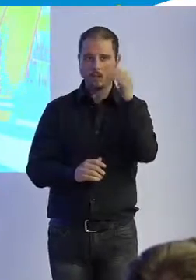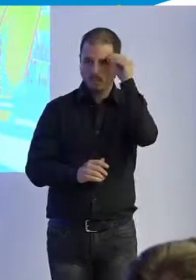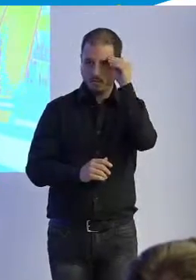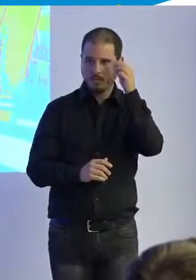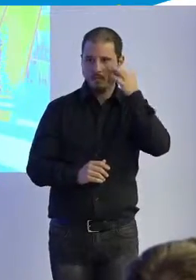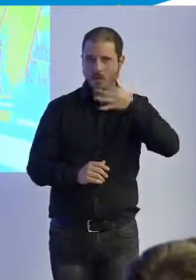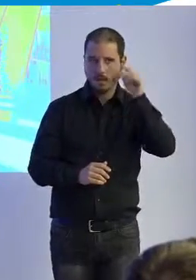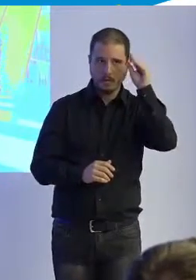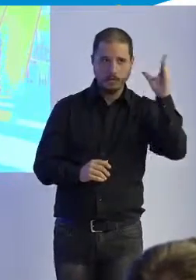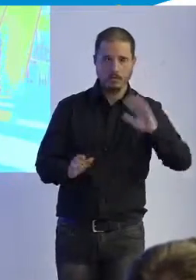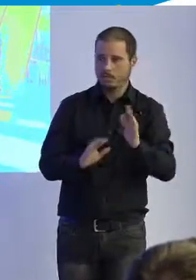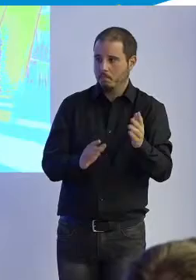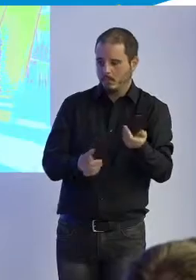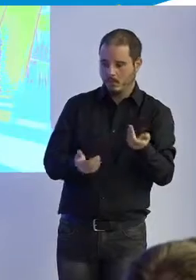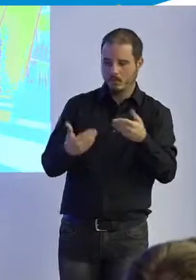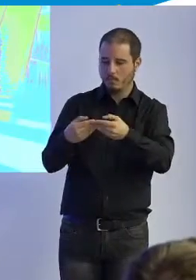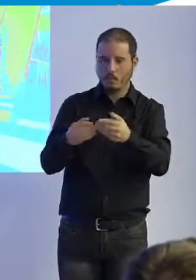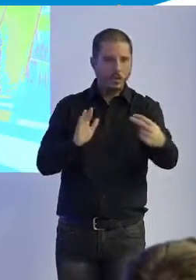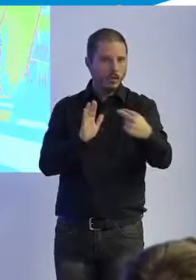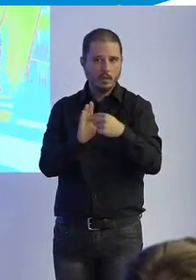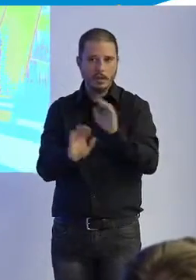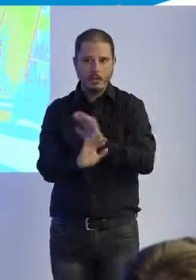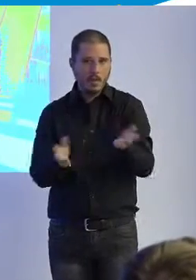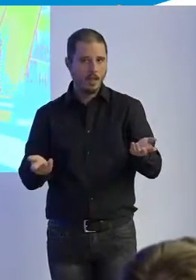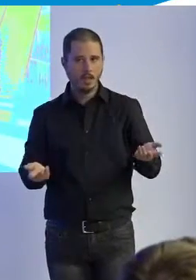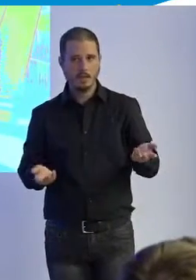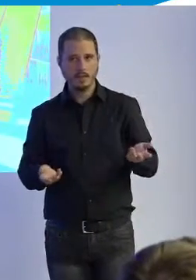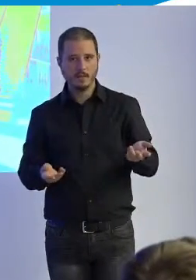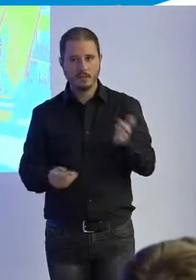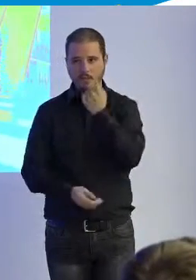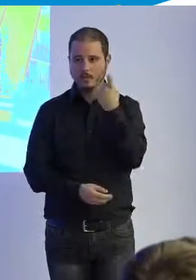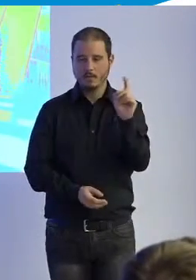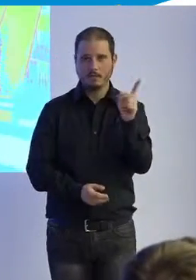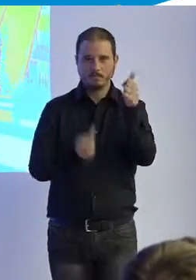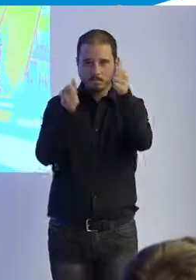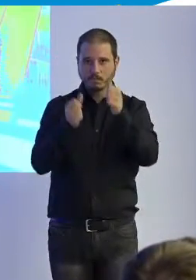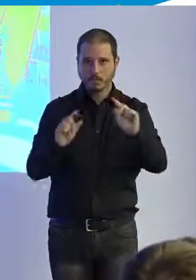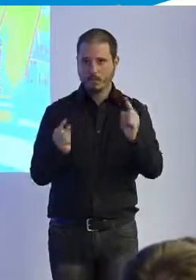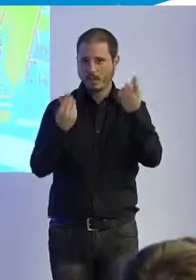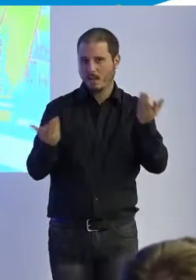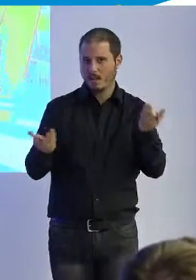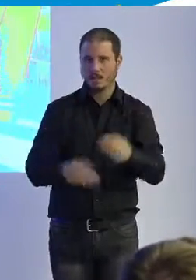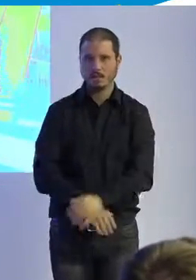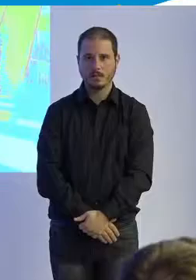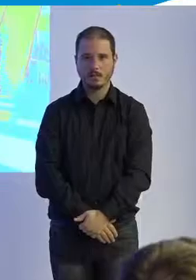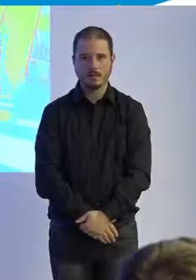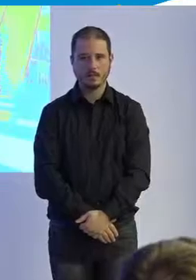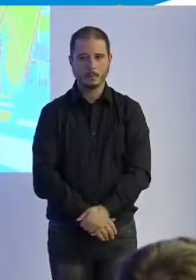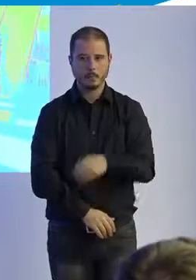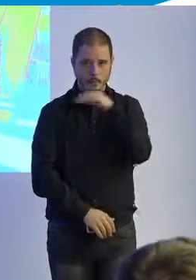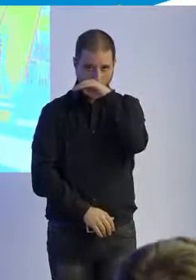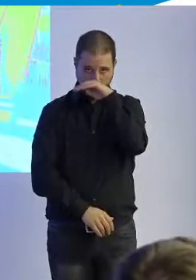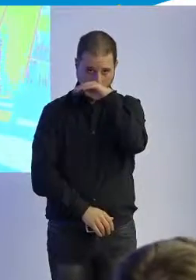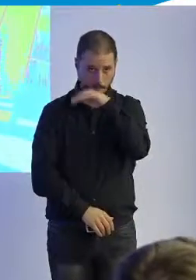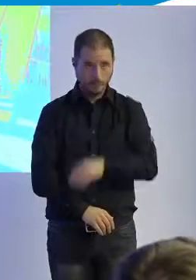enseñas a conectar las gafas, o sea, un poco más. Entonces, ahora mismo sí que hay como un poco, como se está